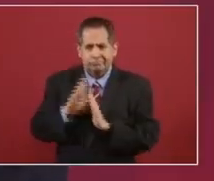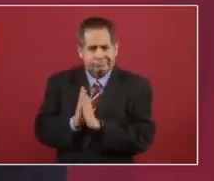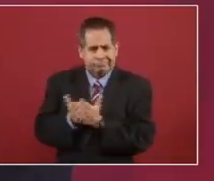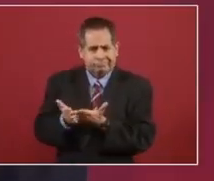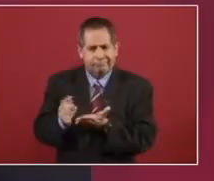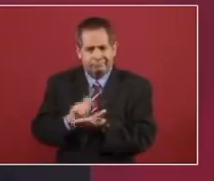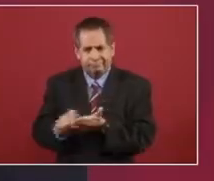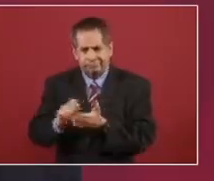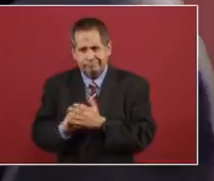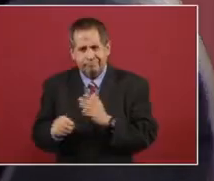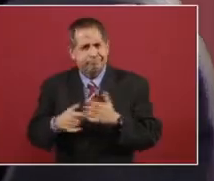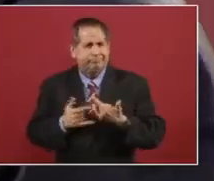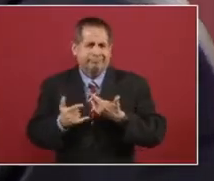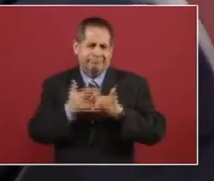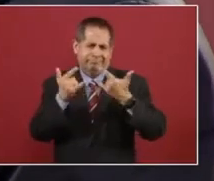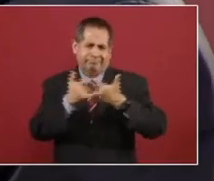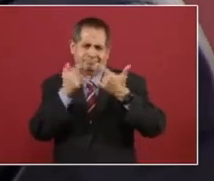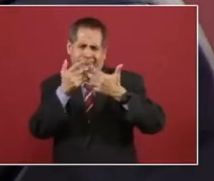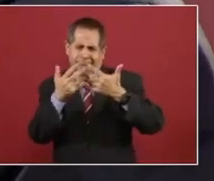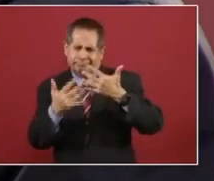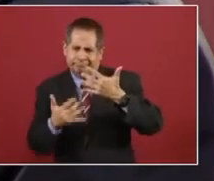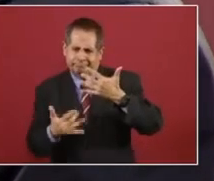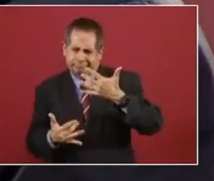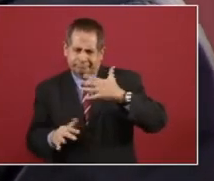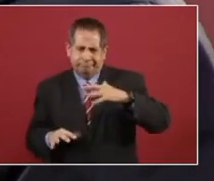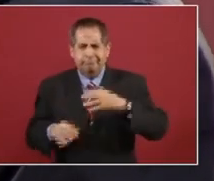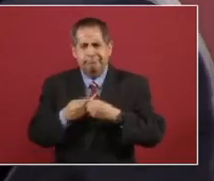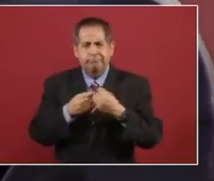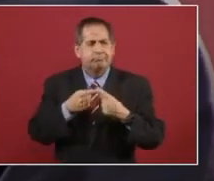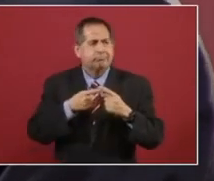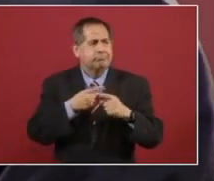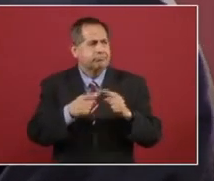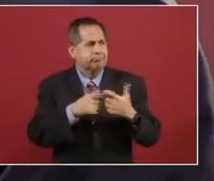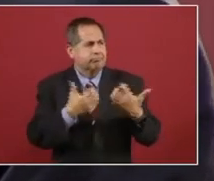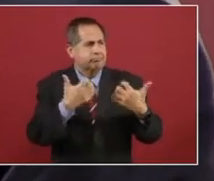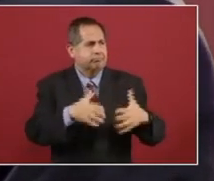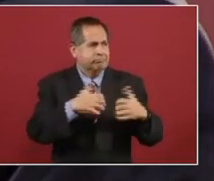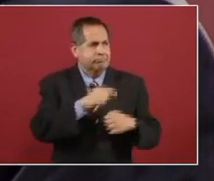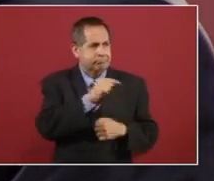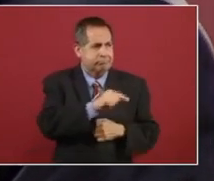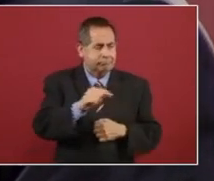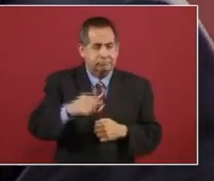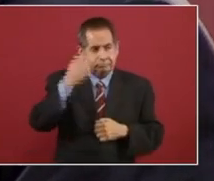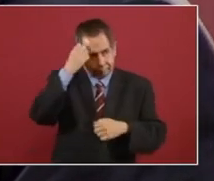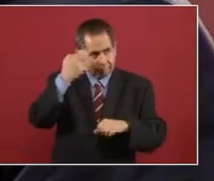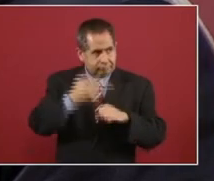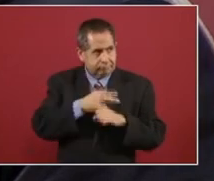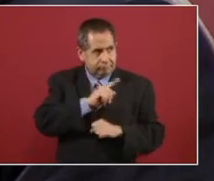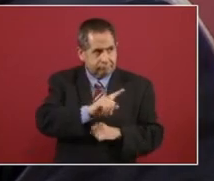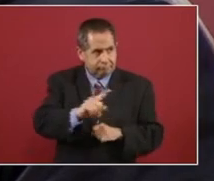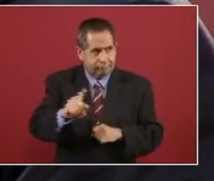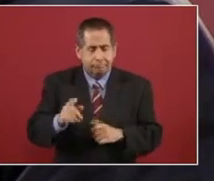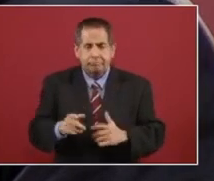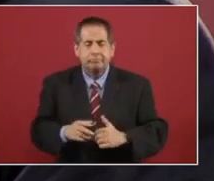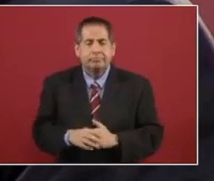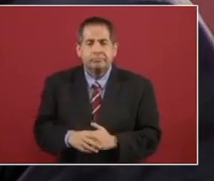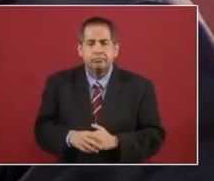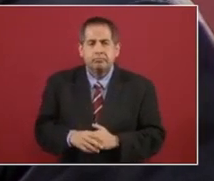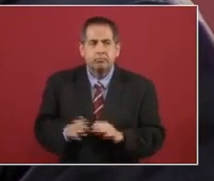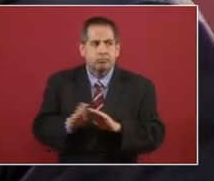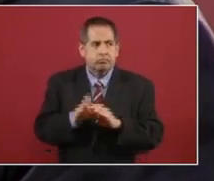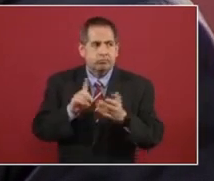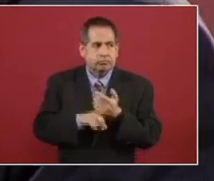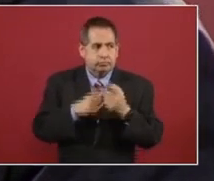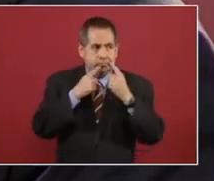último libro, tengo un relato de las empresas extranjeras